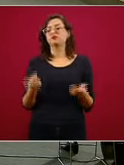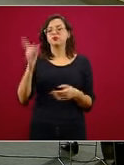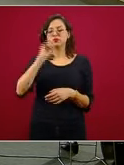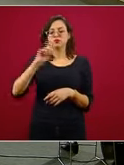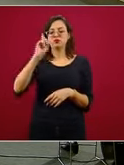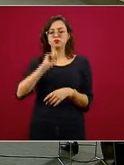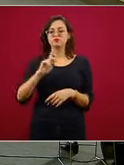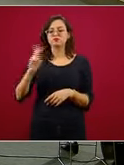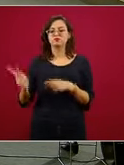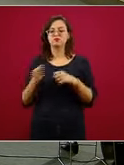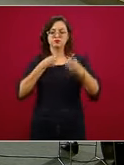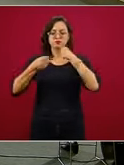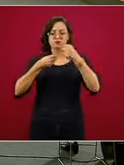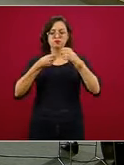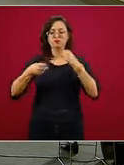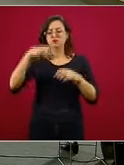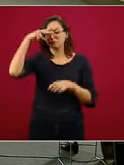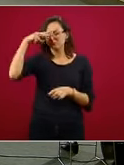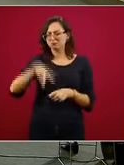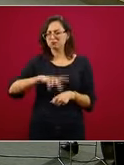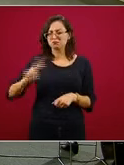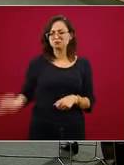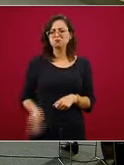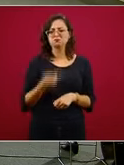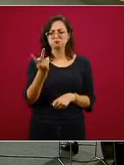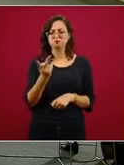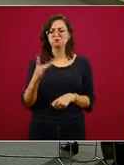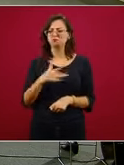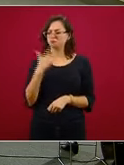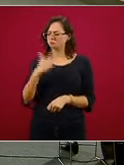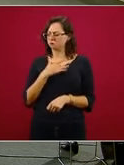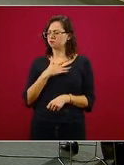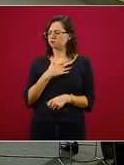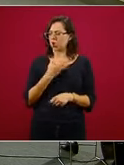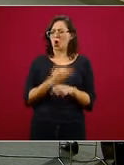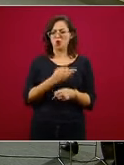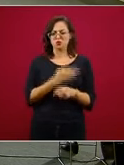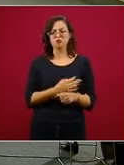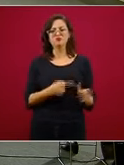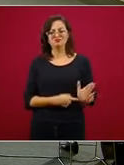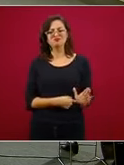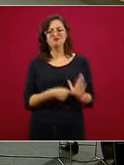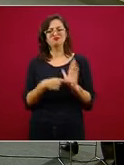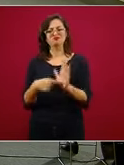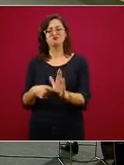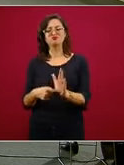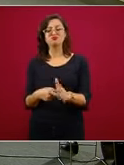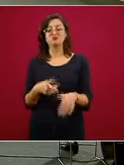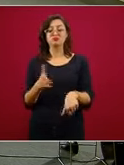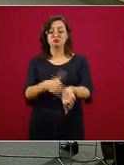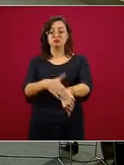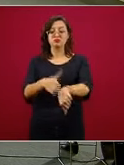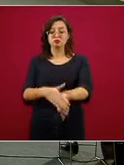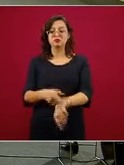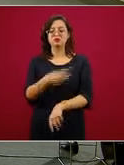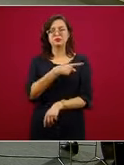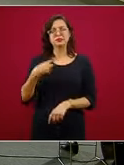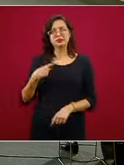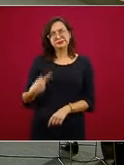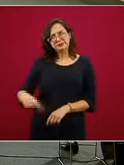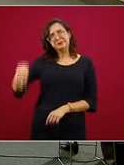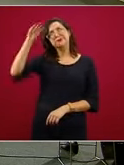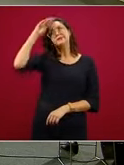periodista mexicana, me parece perfectamente oportuno, porque es este llamado de